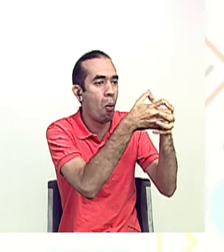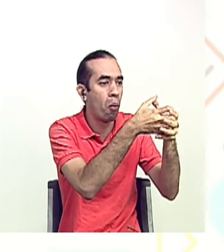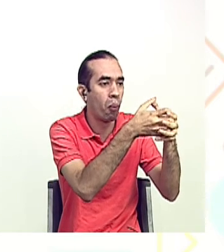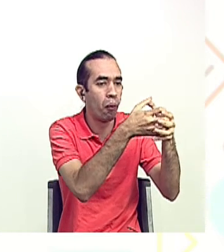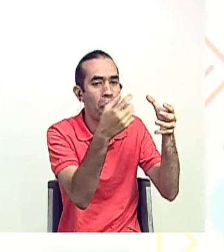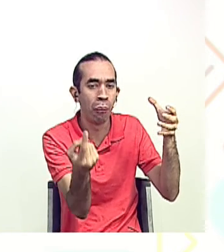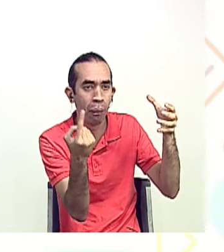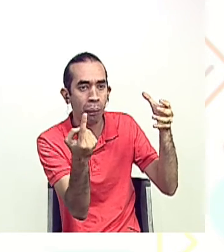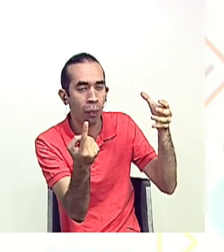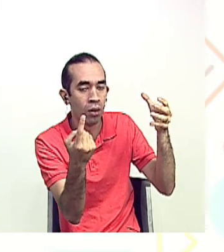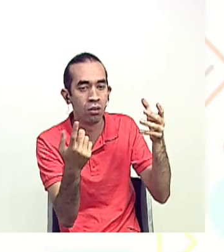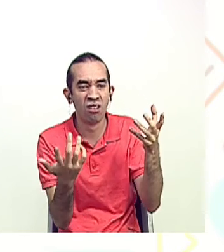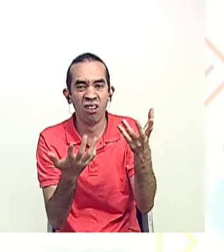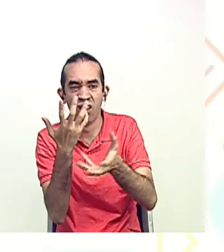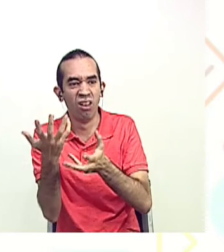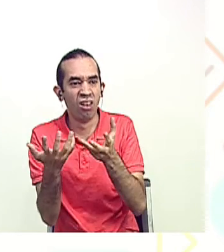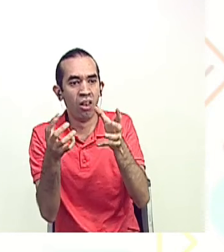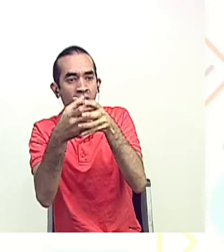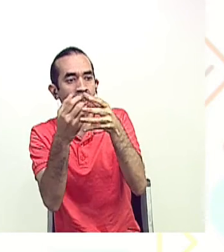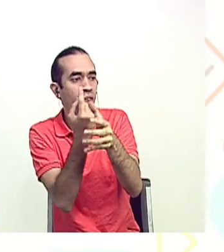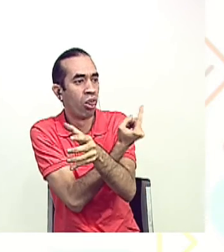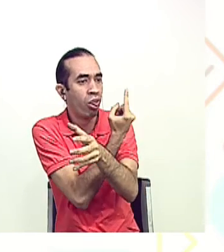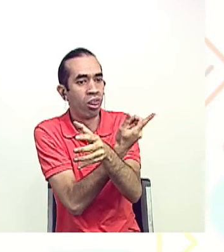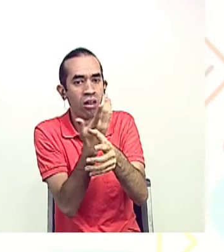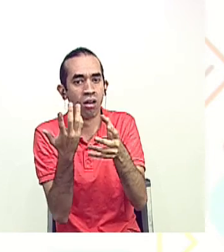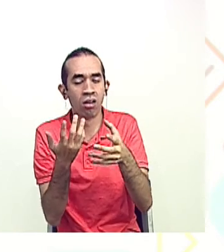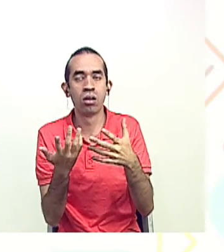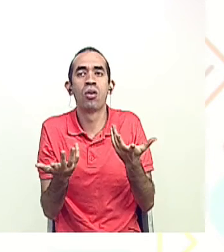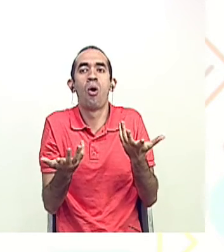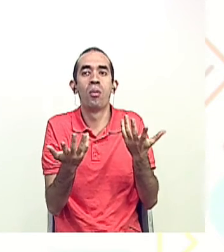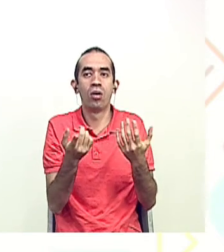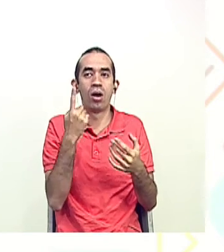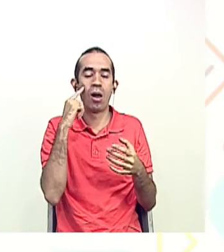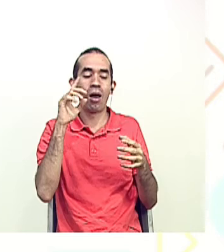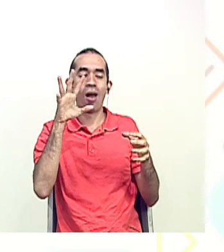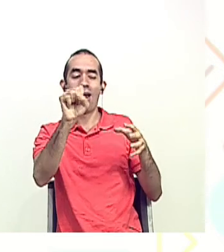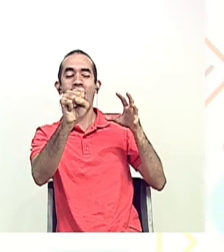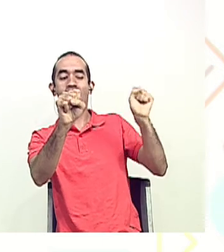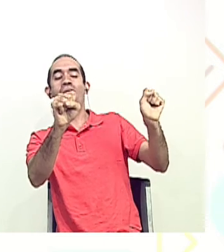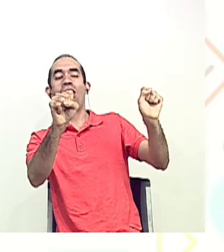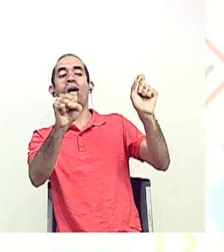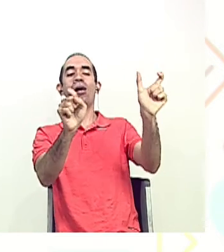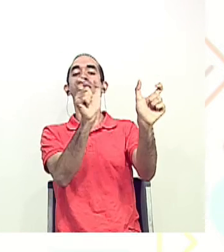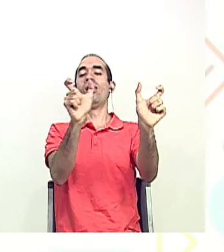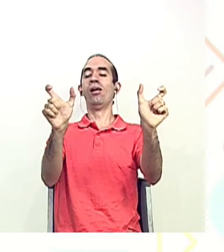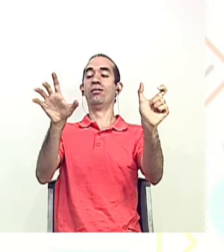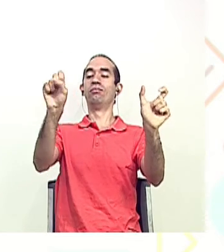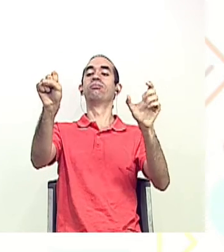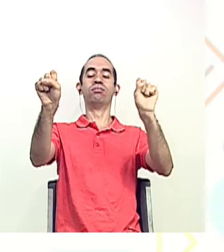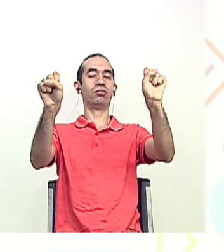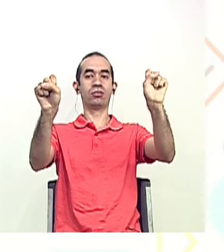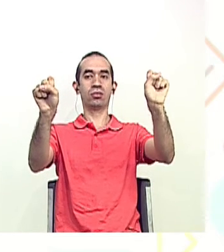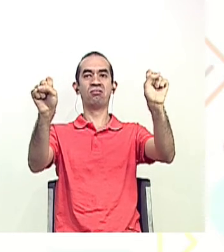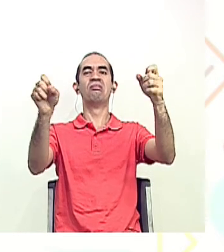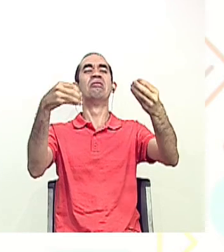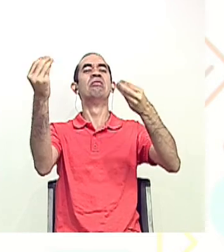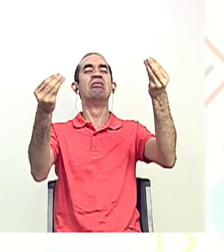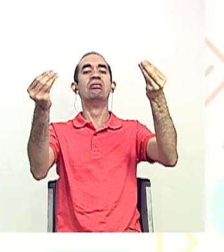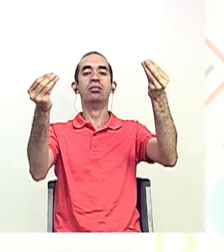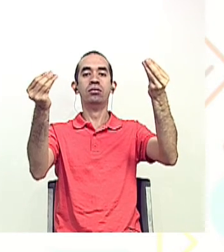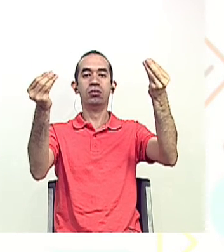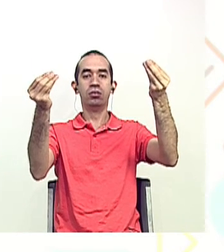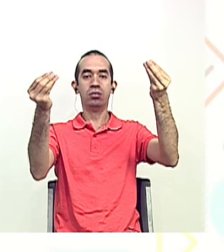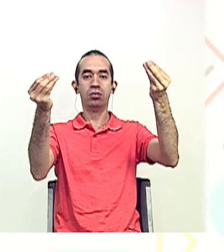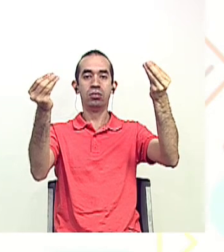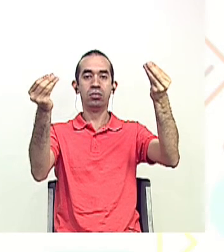agrupar. Entonces, observamos los extremos de la expresión y vamos a sacar para ellos